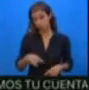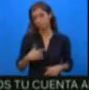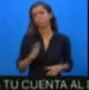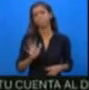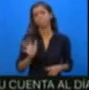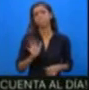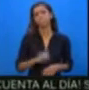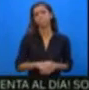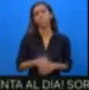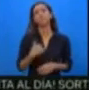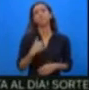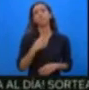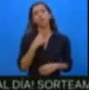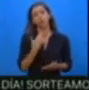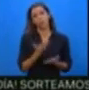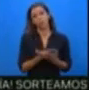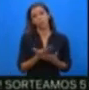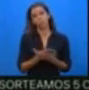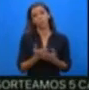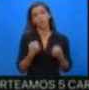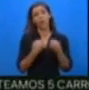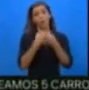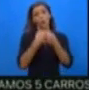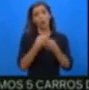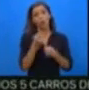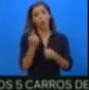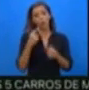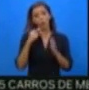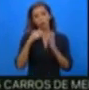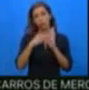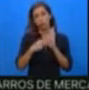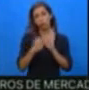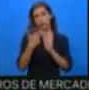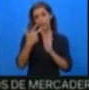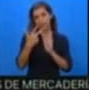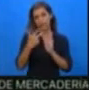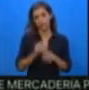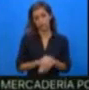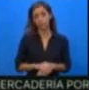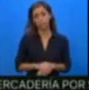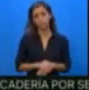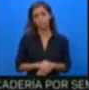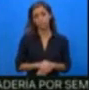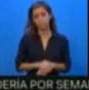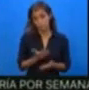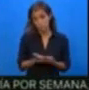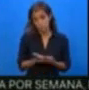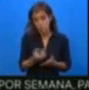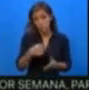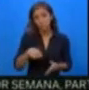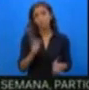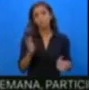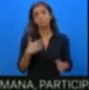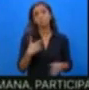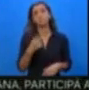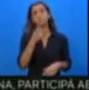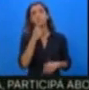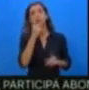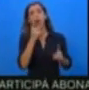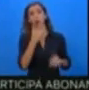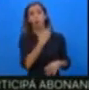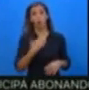un acuerdo de mínima un acuerdo de mínima de tres puntos primero que nadie que tome el poder